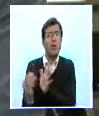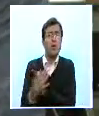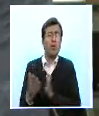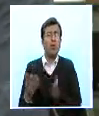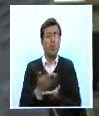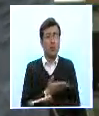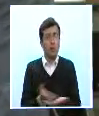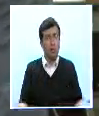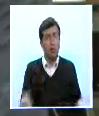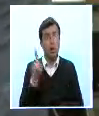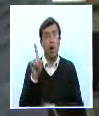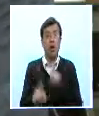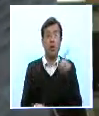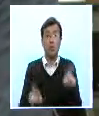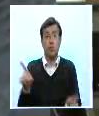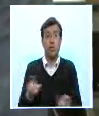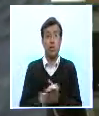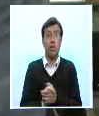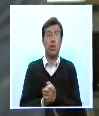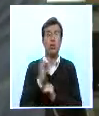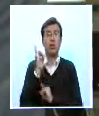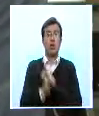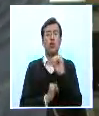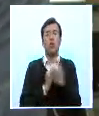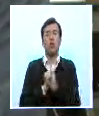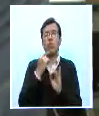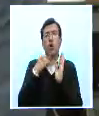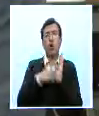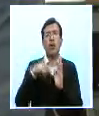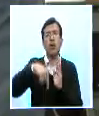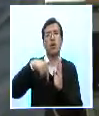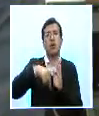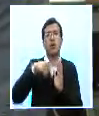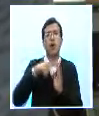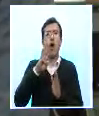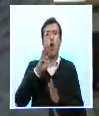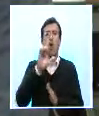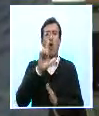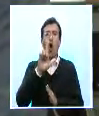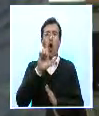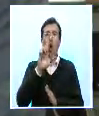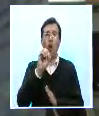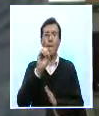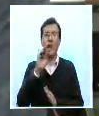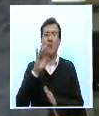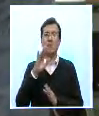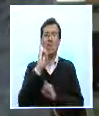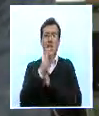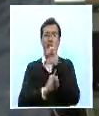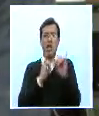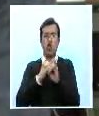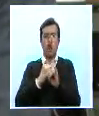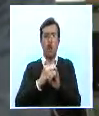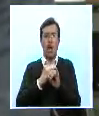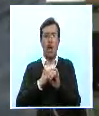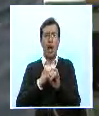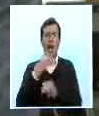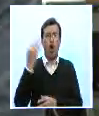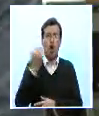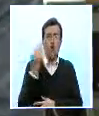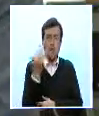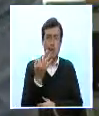hizo que algunas grandes cadenas internacionales yo recuerda que había una calidad de película llamada blockbuster que igualmente se fue o tower records para el ámbito